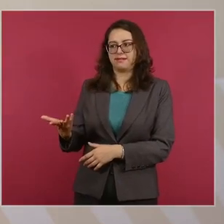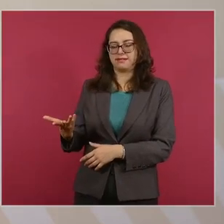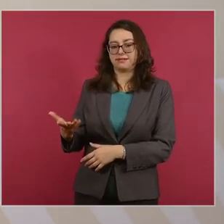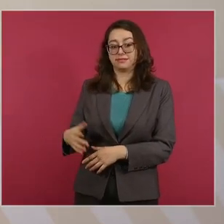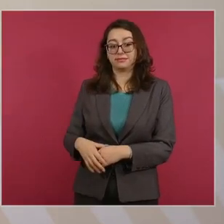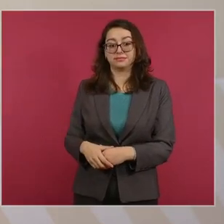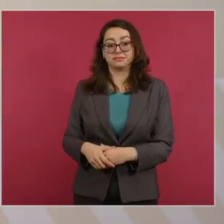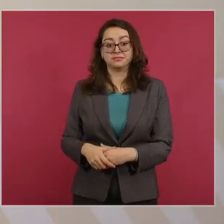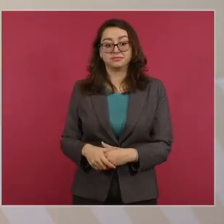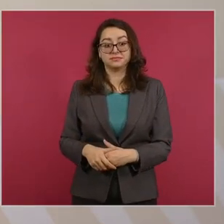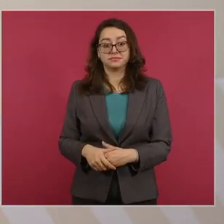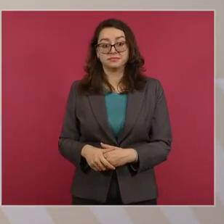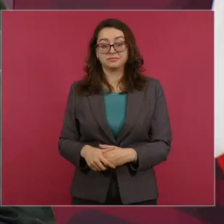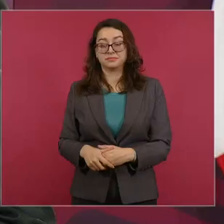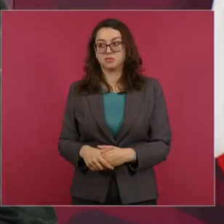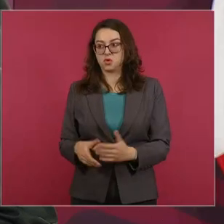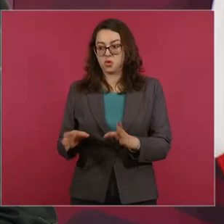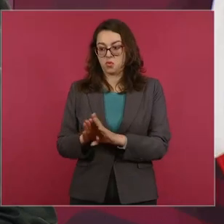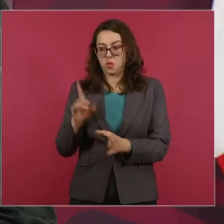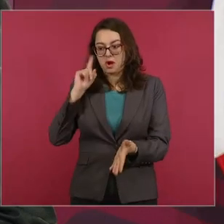que te crees